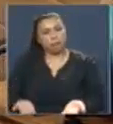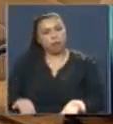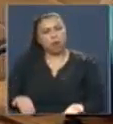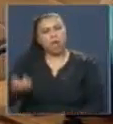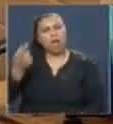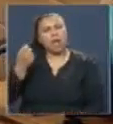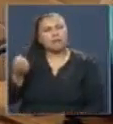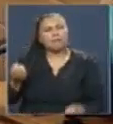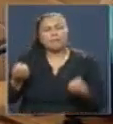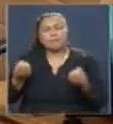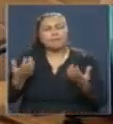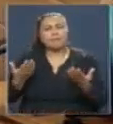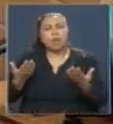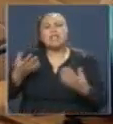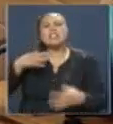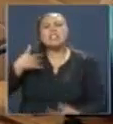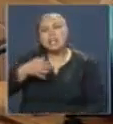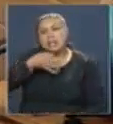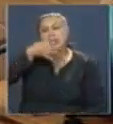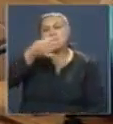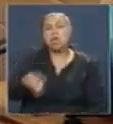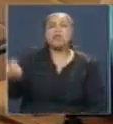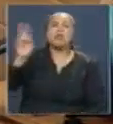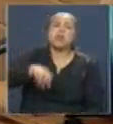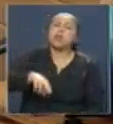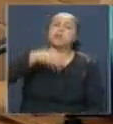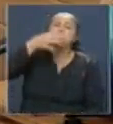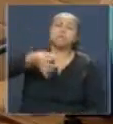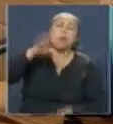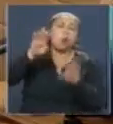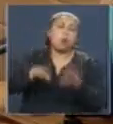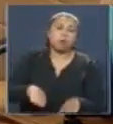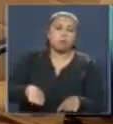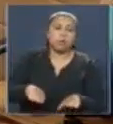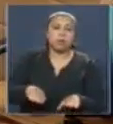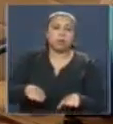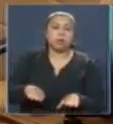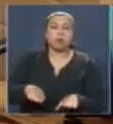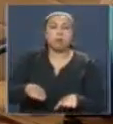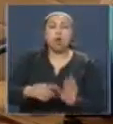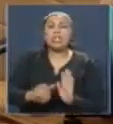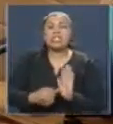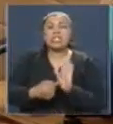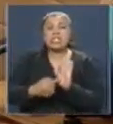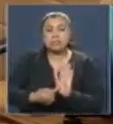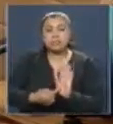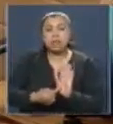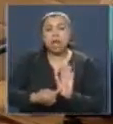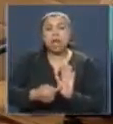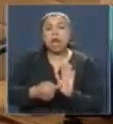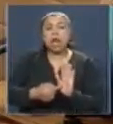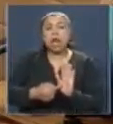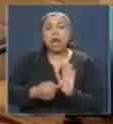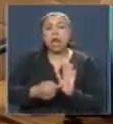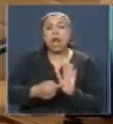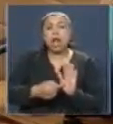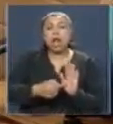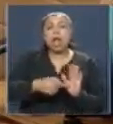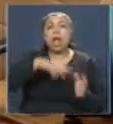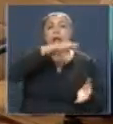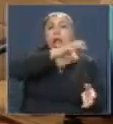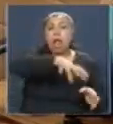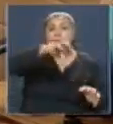increíble, porque ya se ha dicho, no voy a repetir el argumento, se ha demostrado que en comunas donde